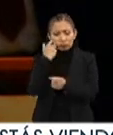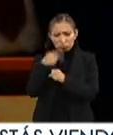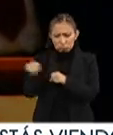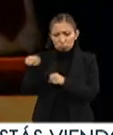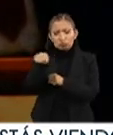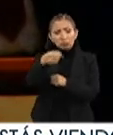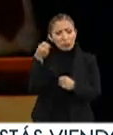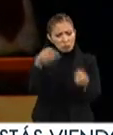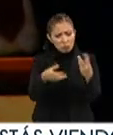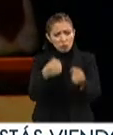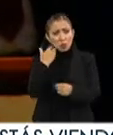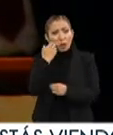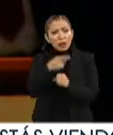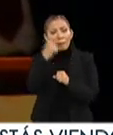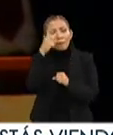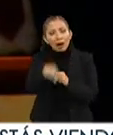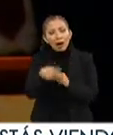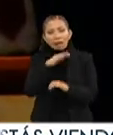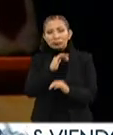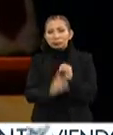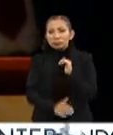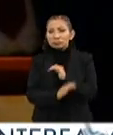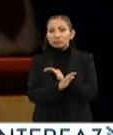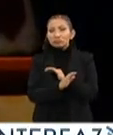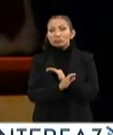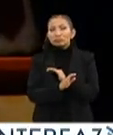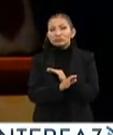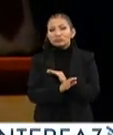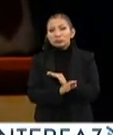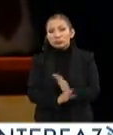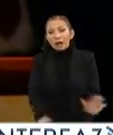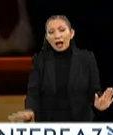voluntad para poner fin a la